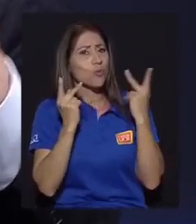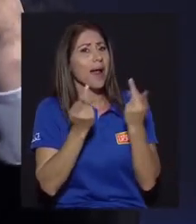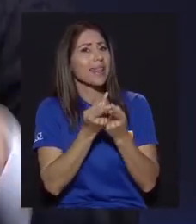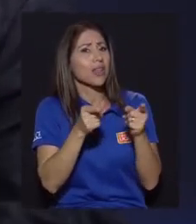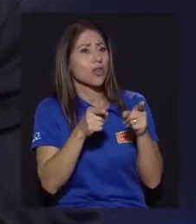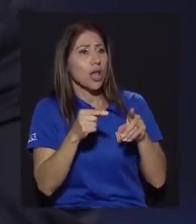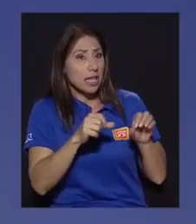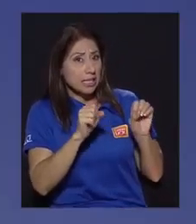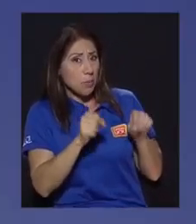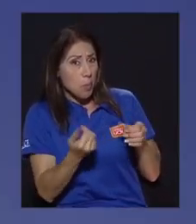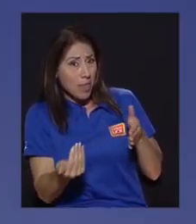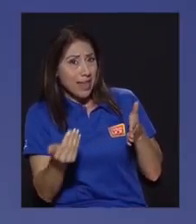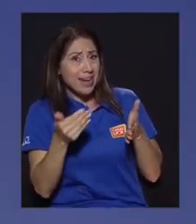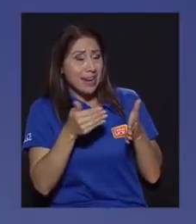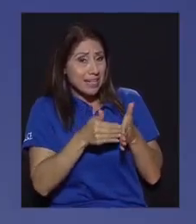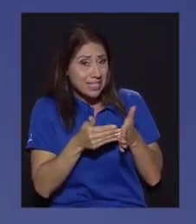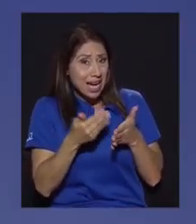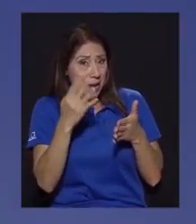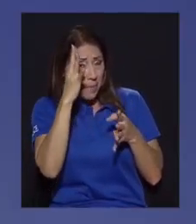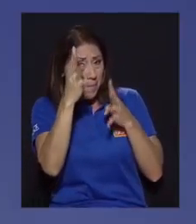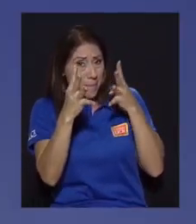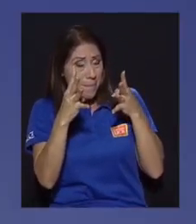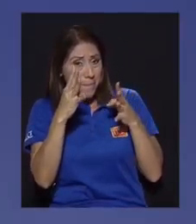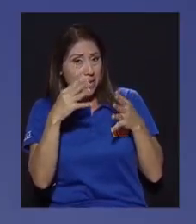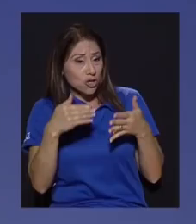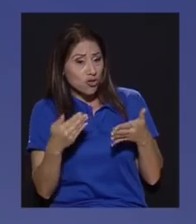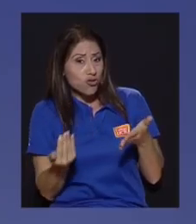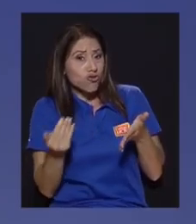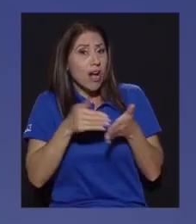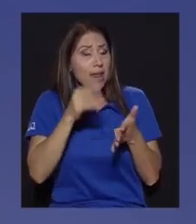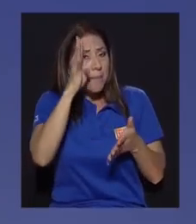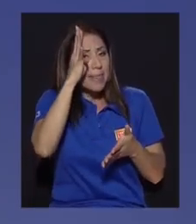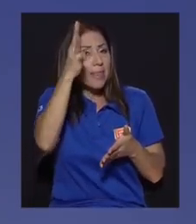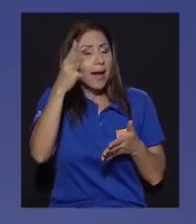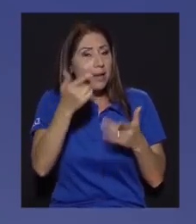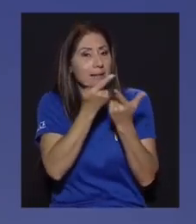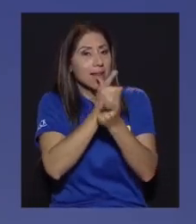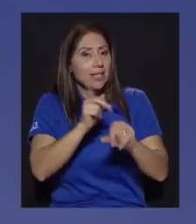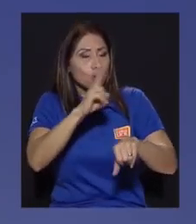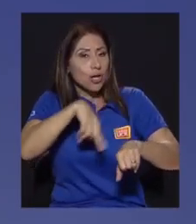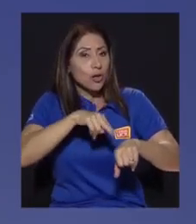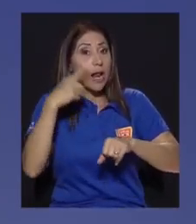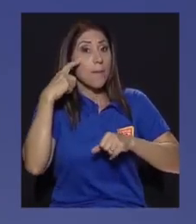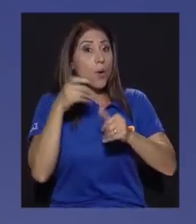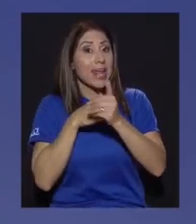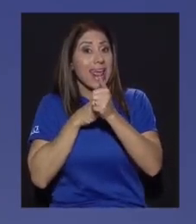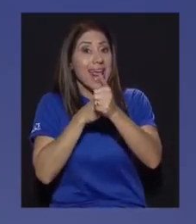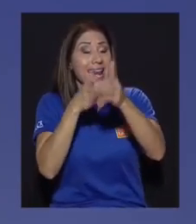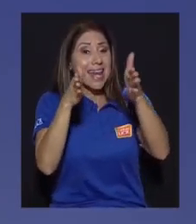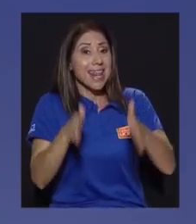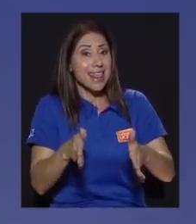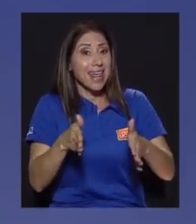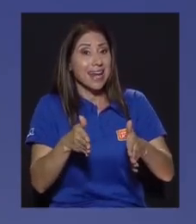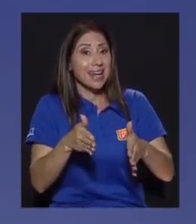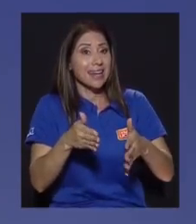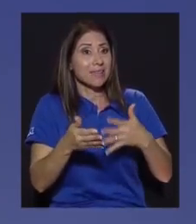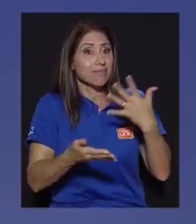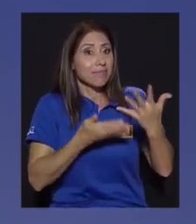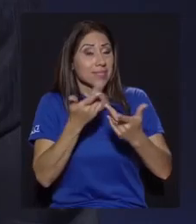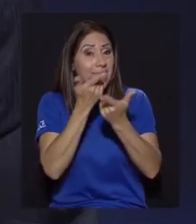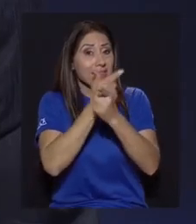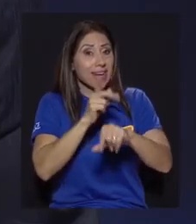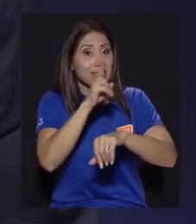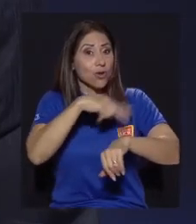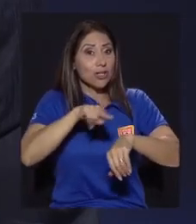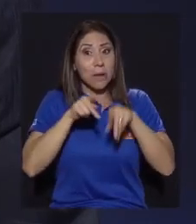por ejemplo se puede ver nacional de poder inventar liberación nacional porque el líder de liberación nacional tuvo un desfile sobre la canción 2 canarias